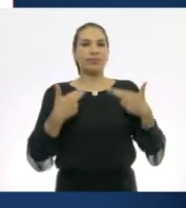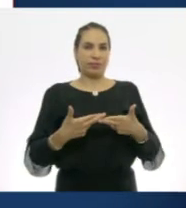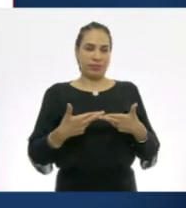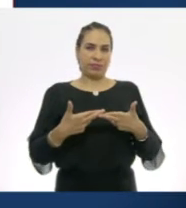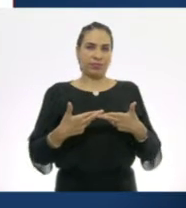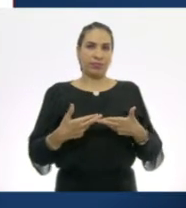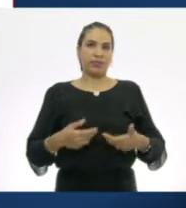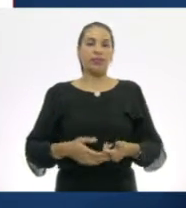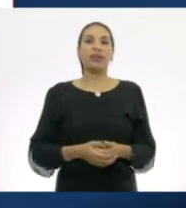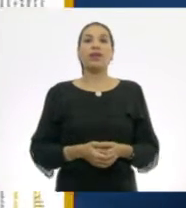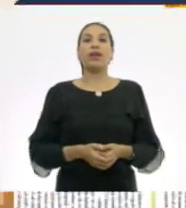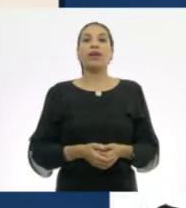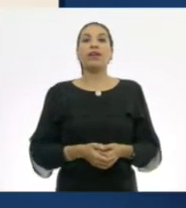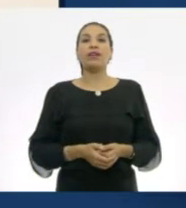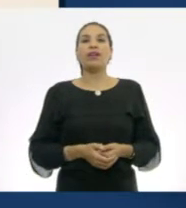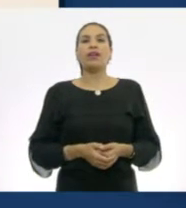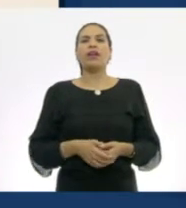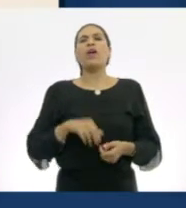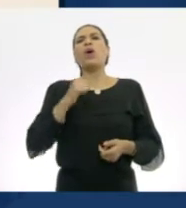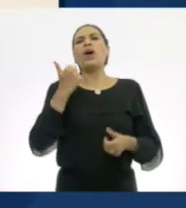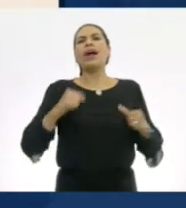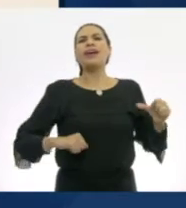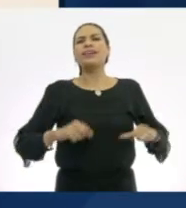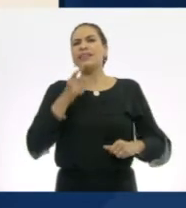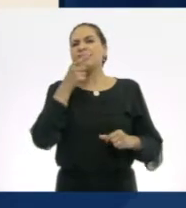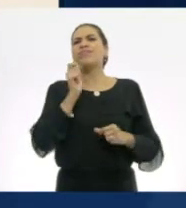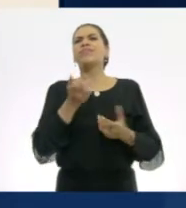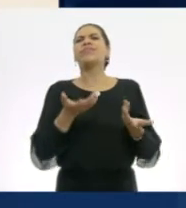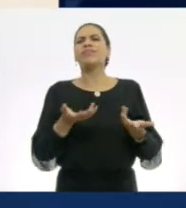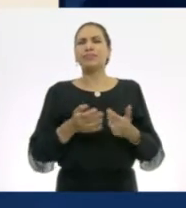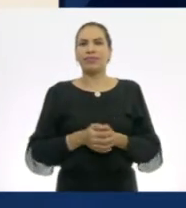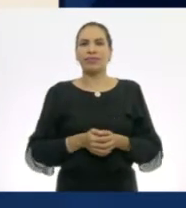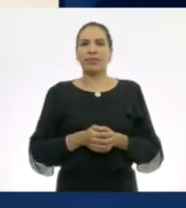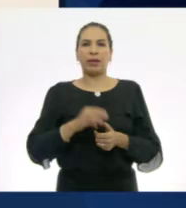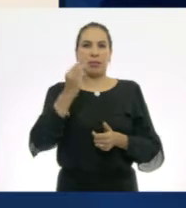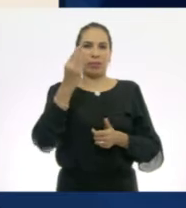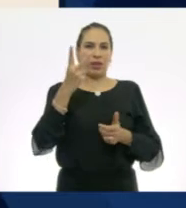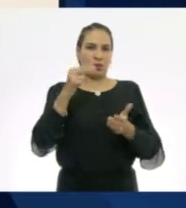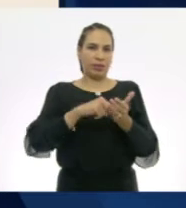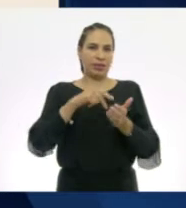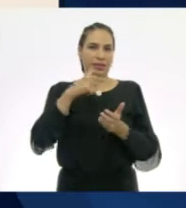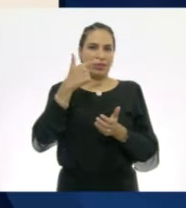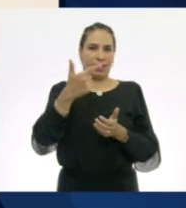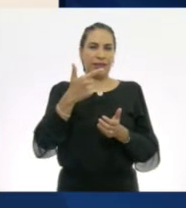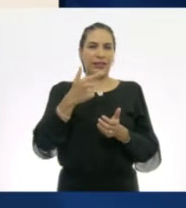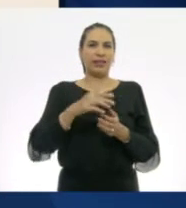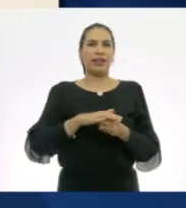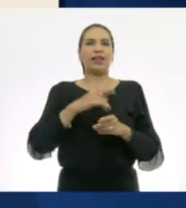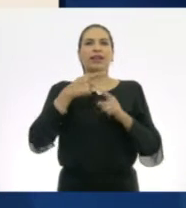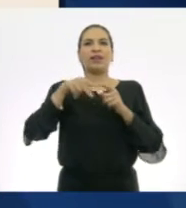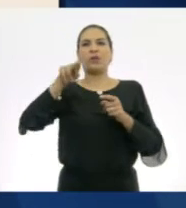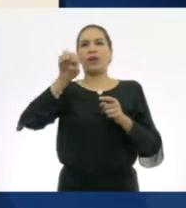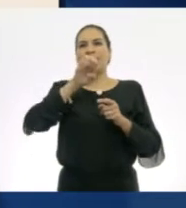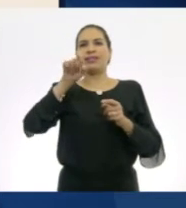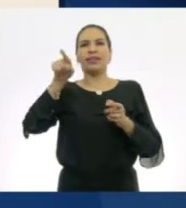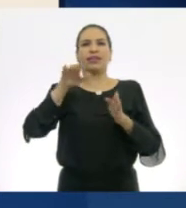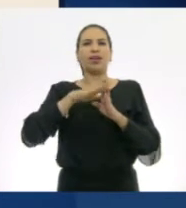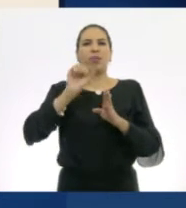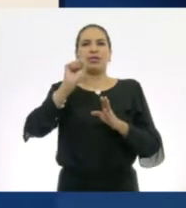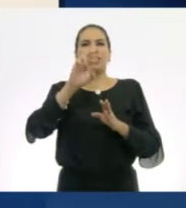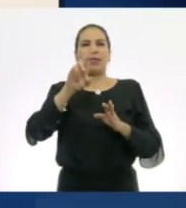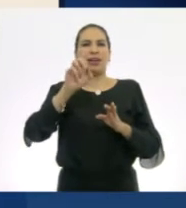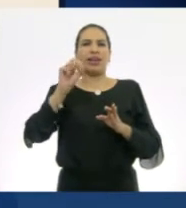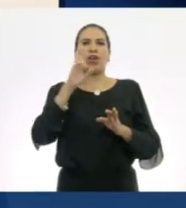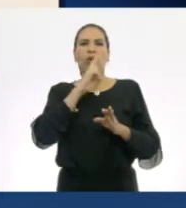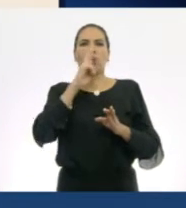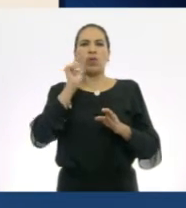profesores. Y la actividad dice: en mayo de 2007, al noroeste de Siberia, Rusia, un pastor